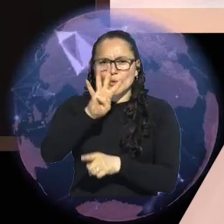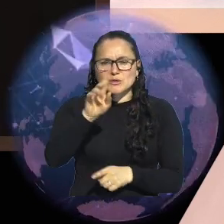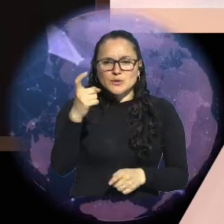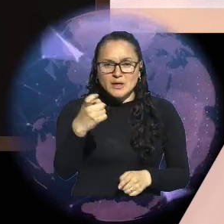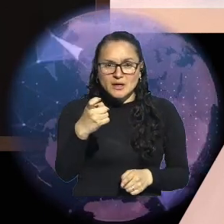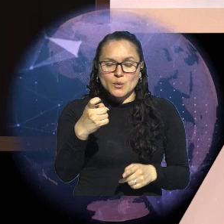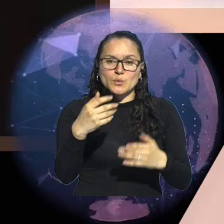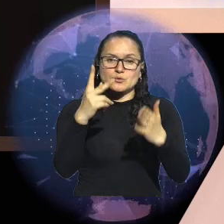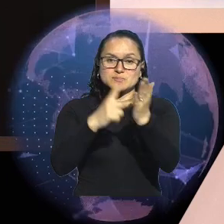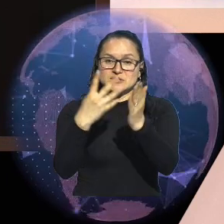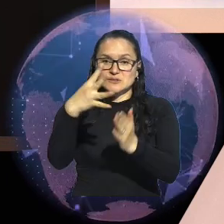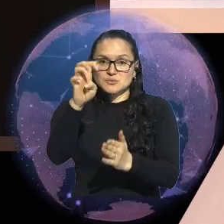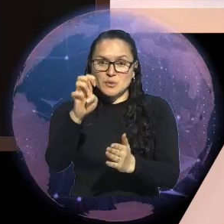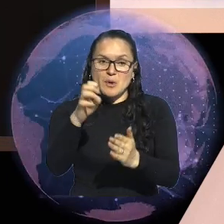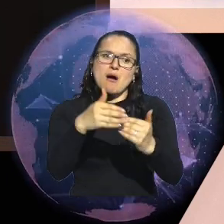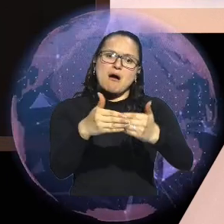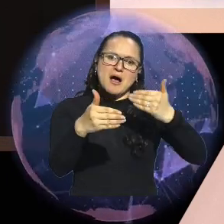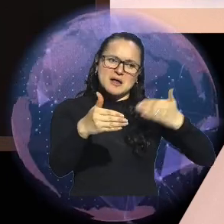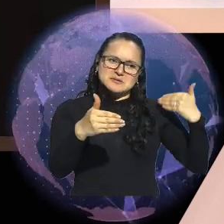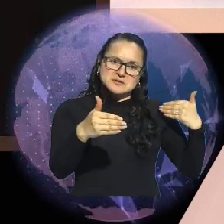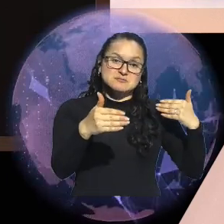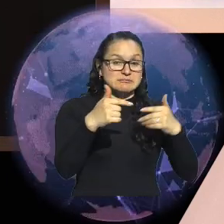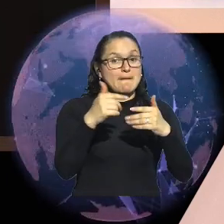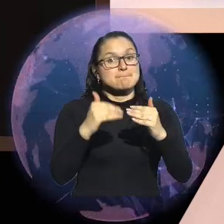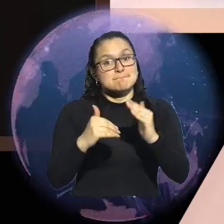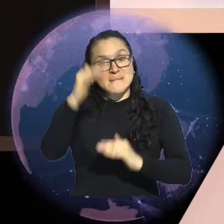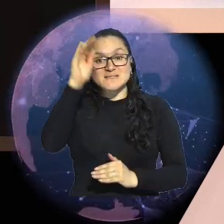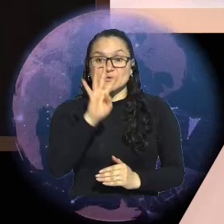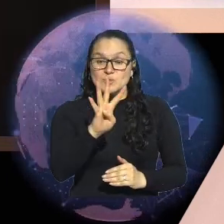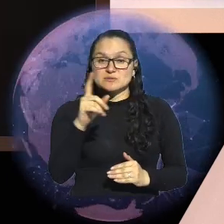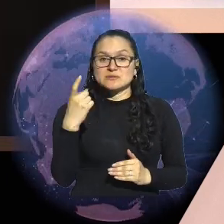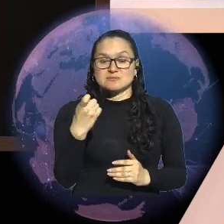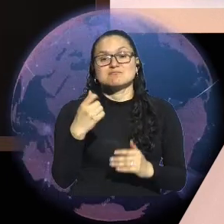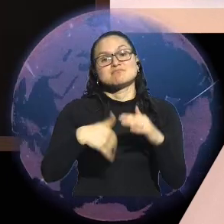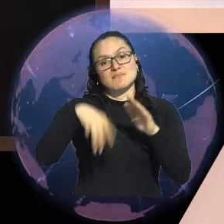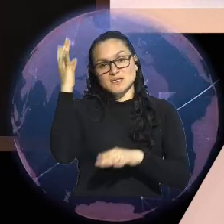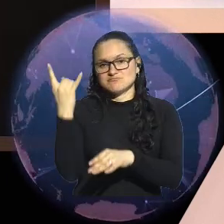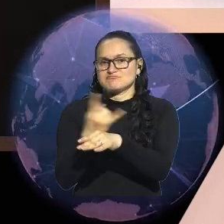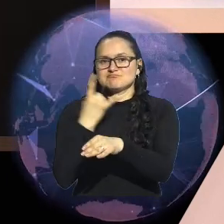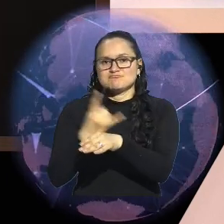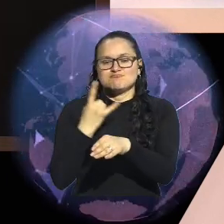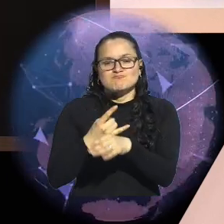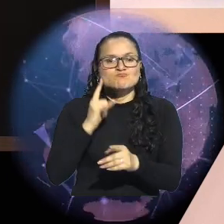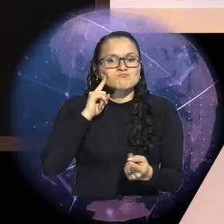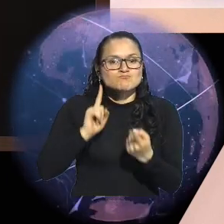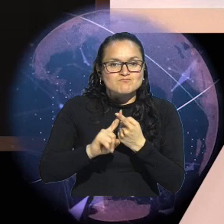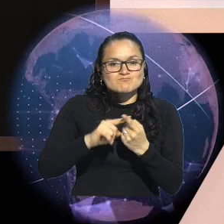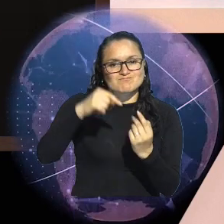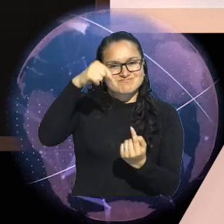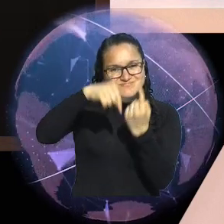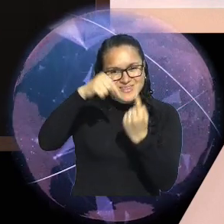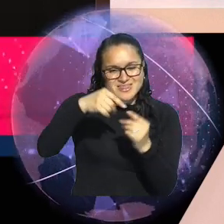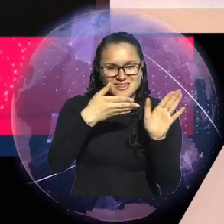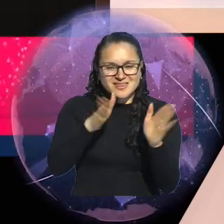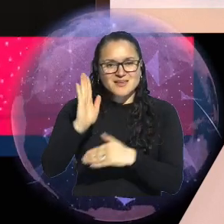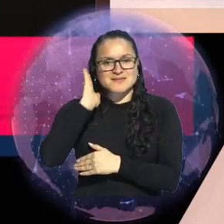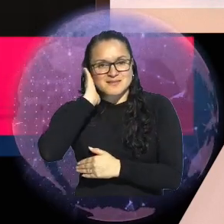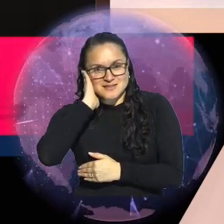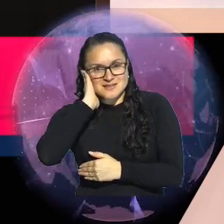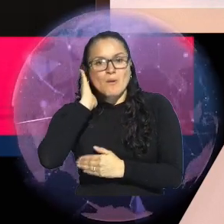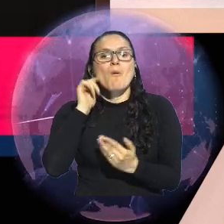otras tecnologías posicionando al 4g como el más utilizado para acceder al servicio de internet a través de redes móviles